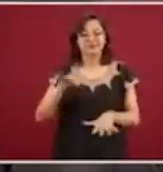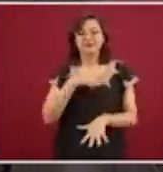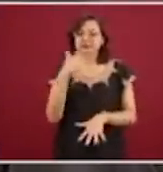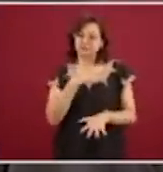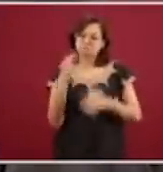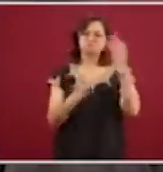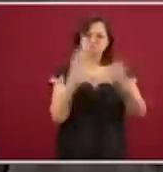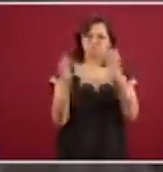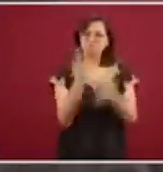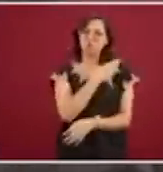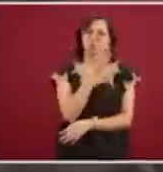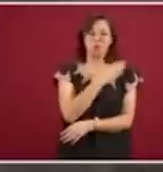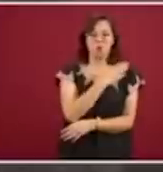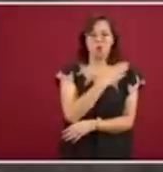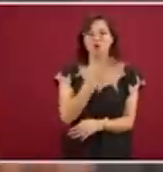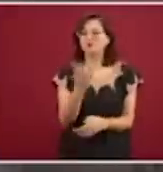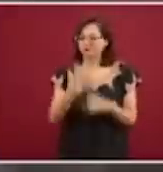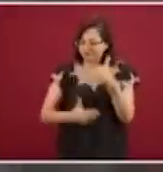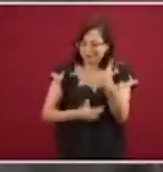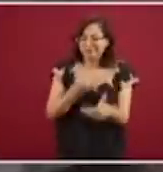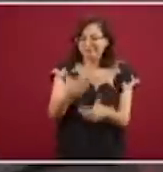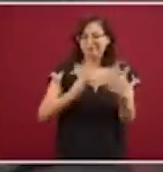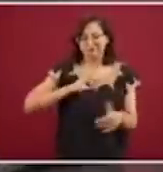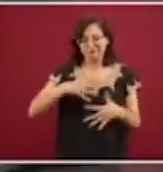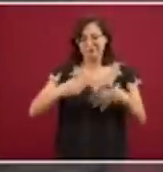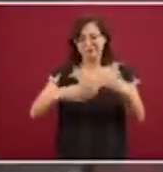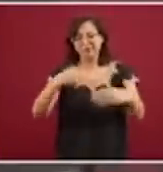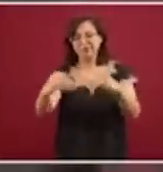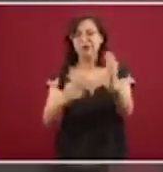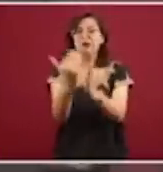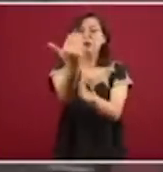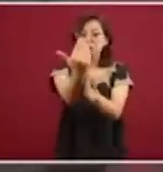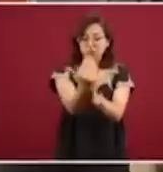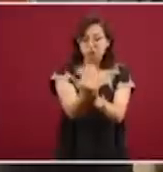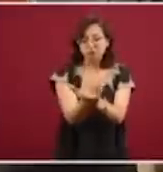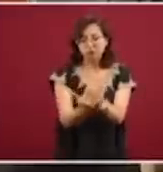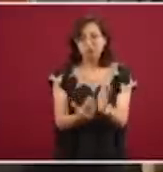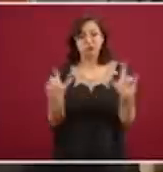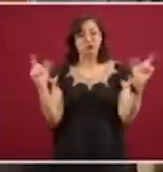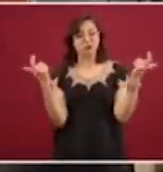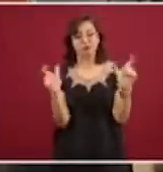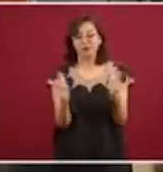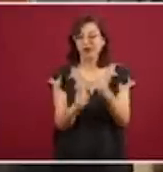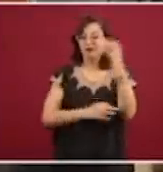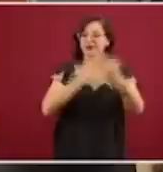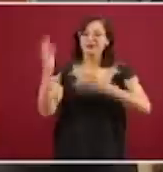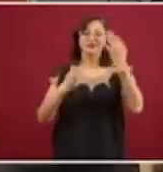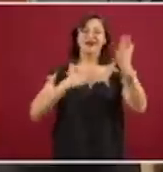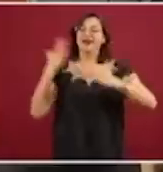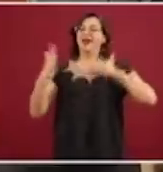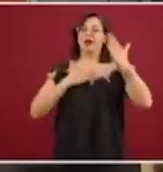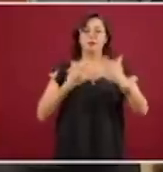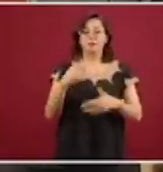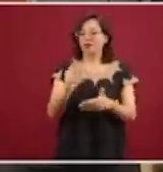buenas noticias, indudablemente las diremos cuando esta epidemia esté ya en su declive y todos celebraremos que esté en declive.